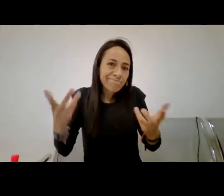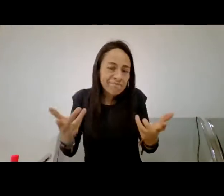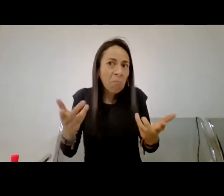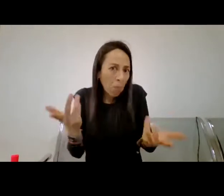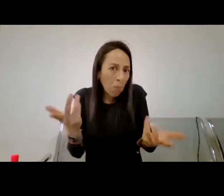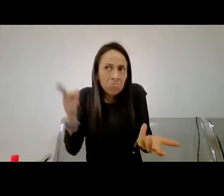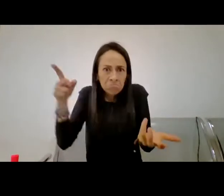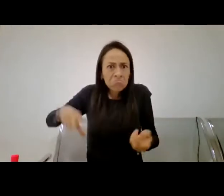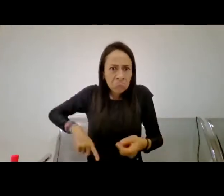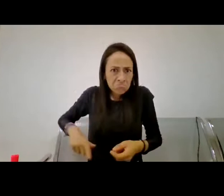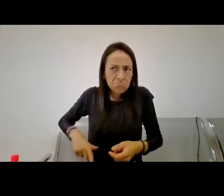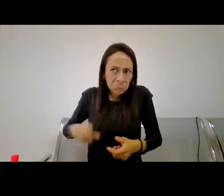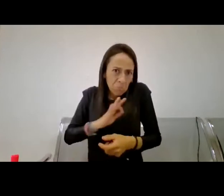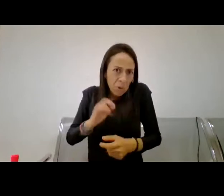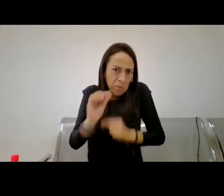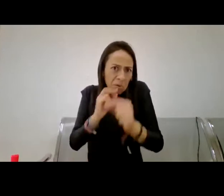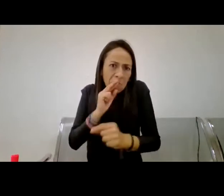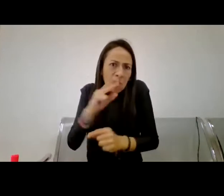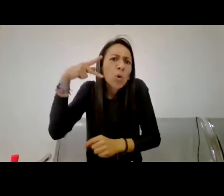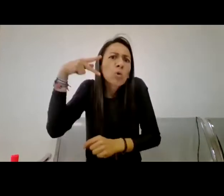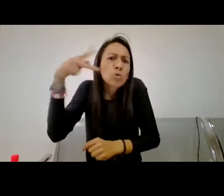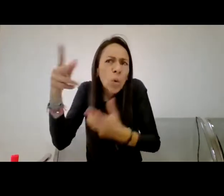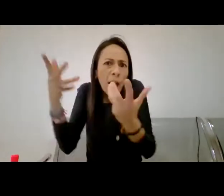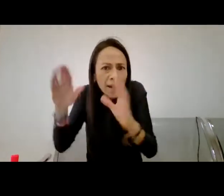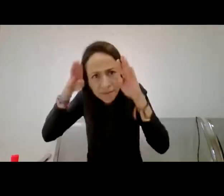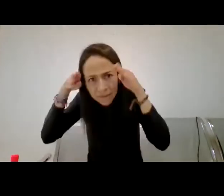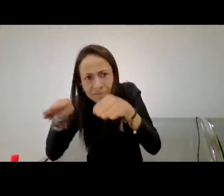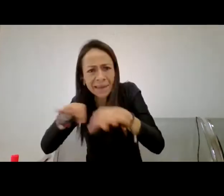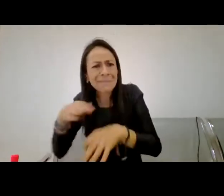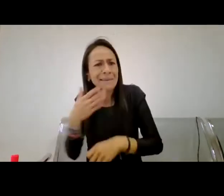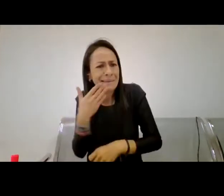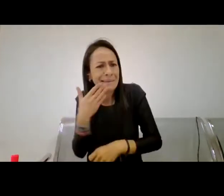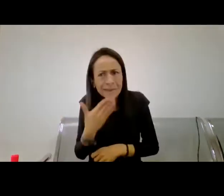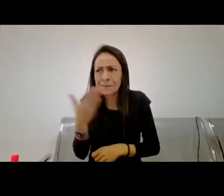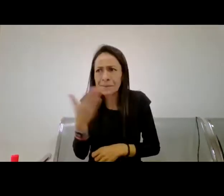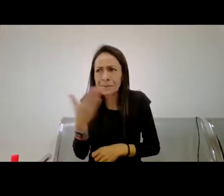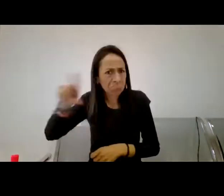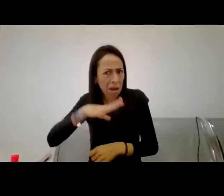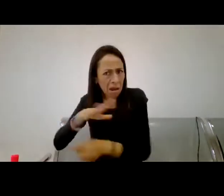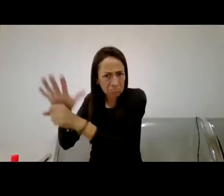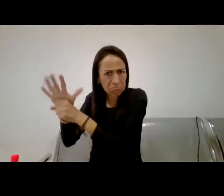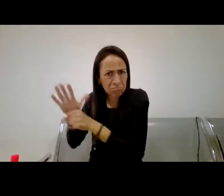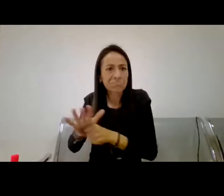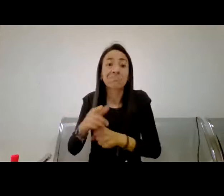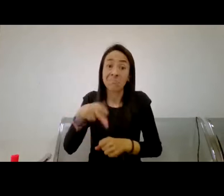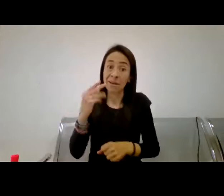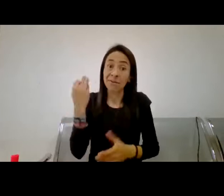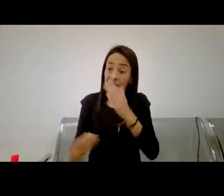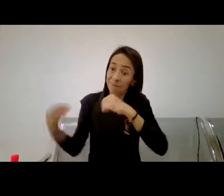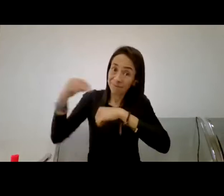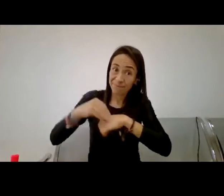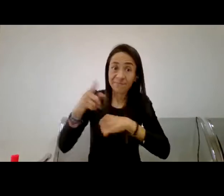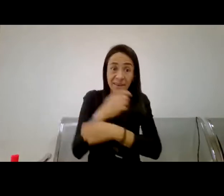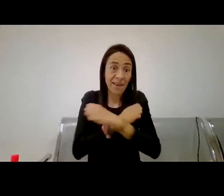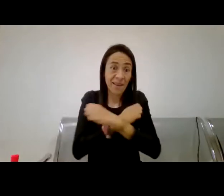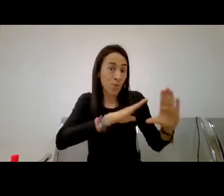trabajo. Y me parece que está bien, me parece que se tendrían que multiplicar, sobre todo en temas educativos. Cada universidad pública tendría